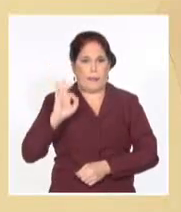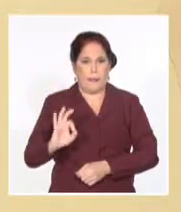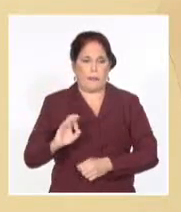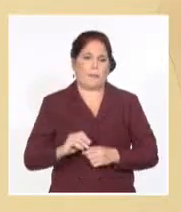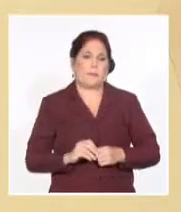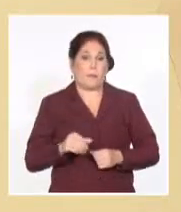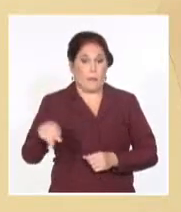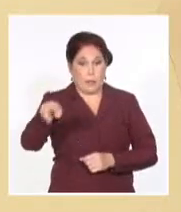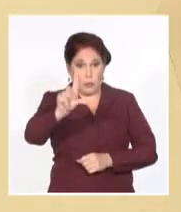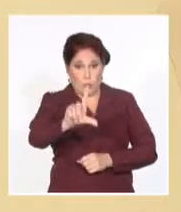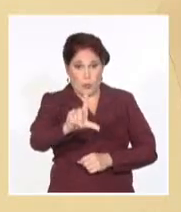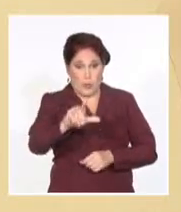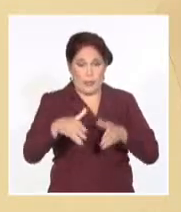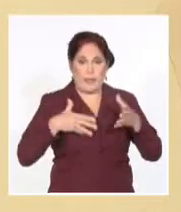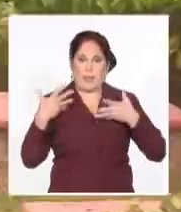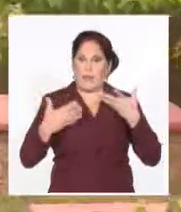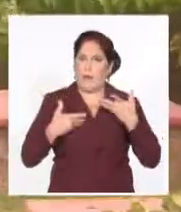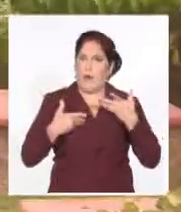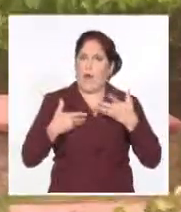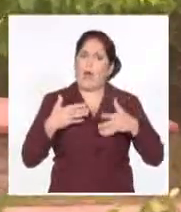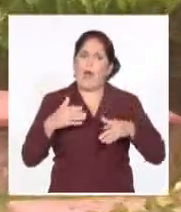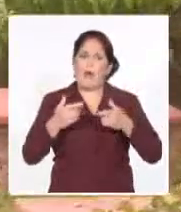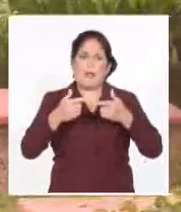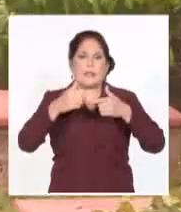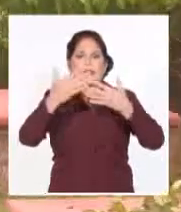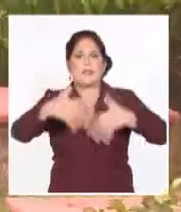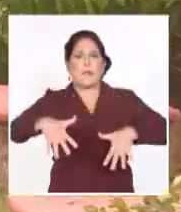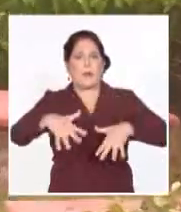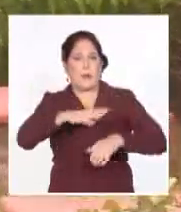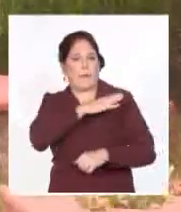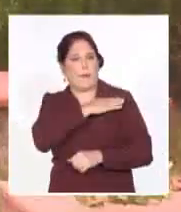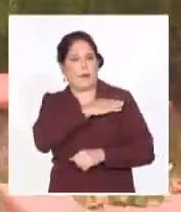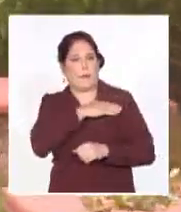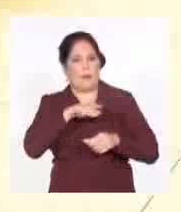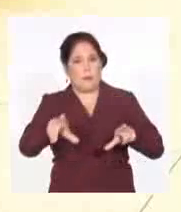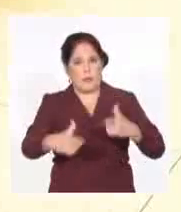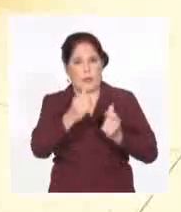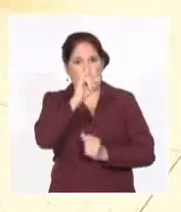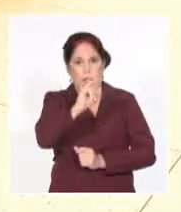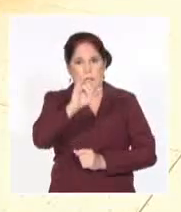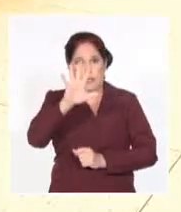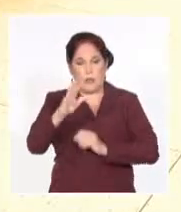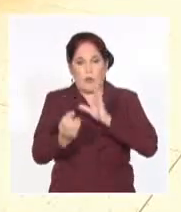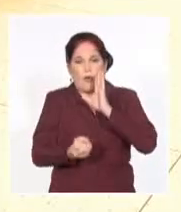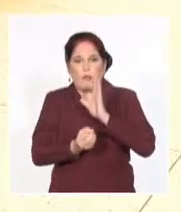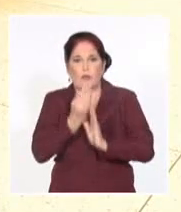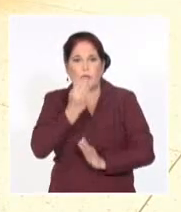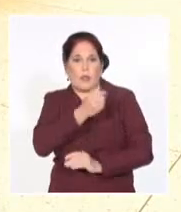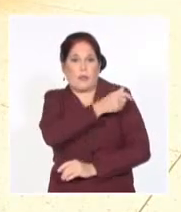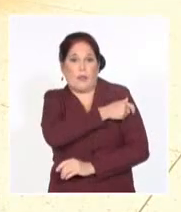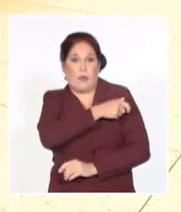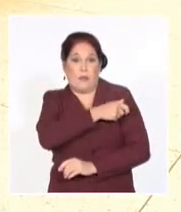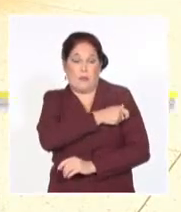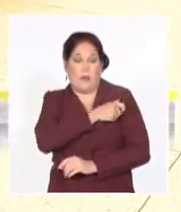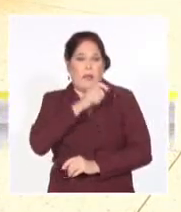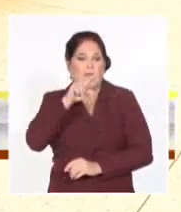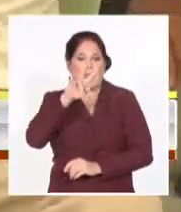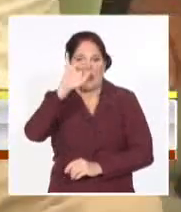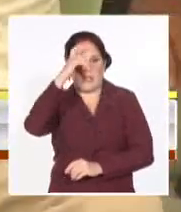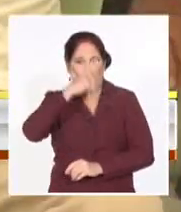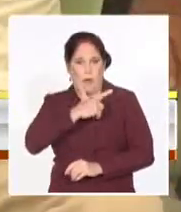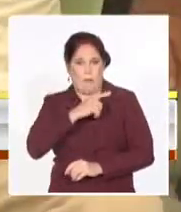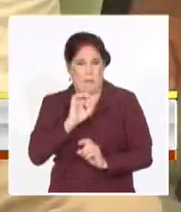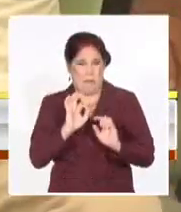Este lunes se celebró el acto político y ceremonia militar por el aniversario 65 de la fundación del Frente Las Villas, en el mausoleo que lleva su